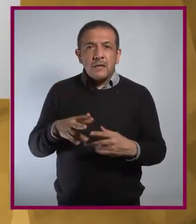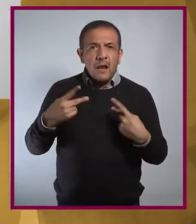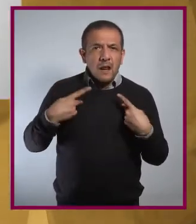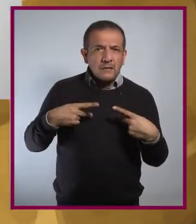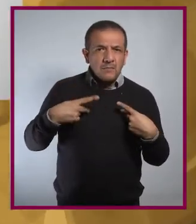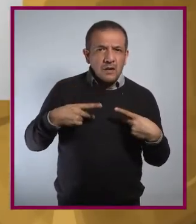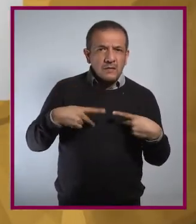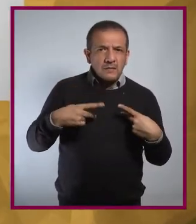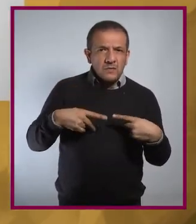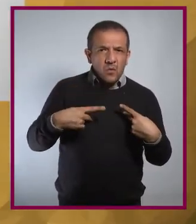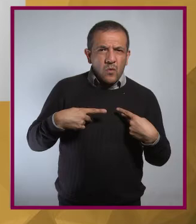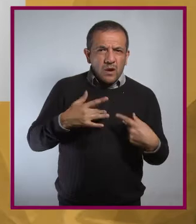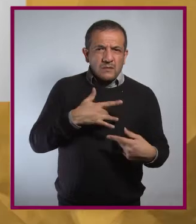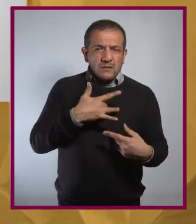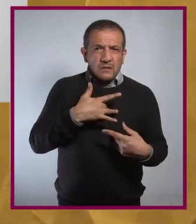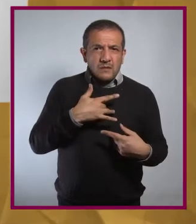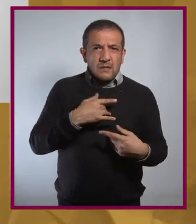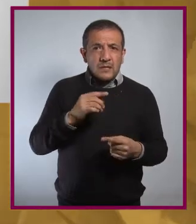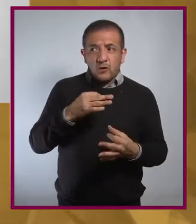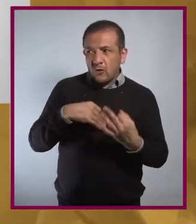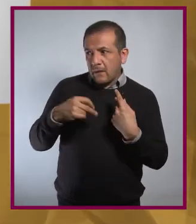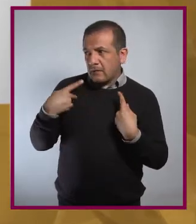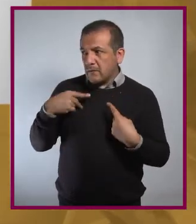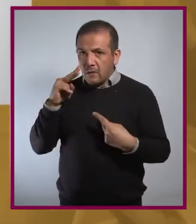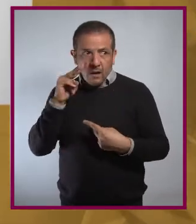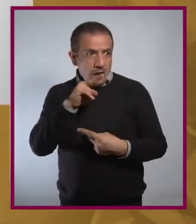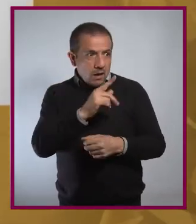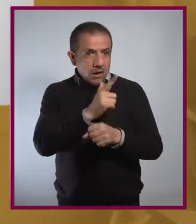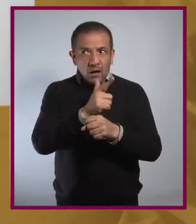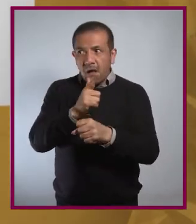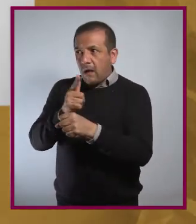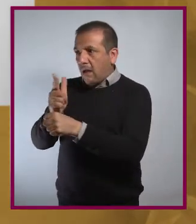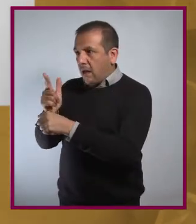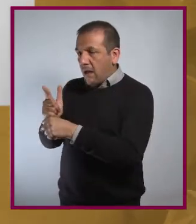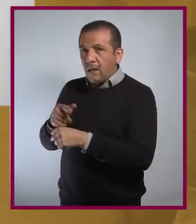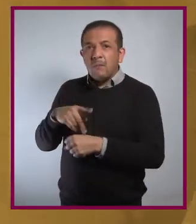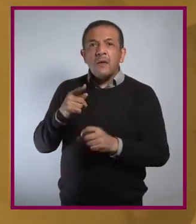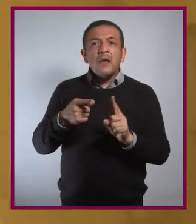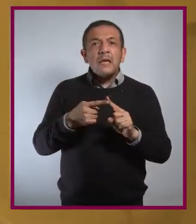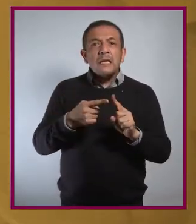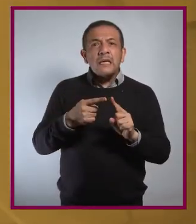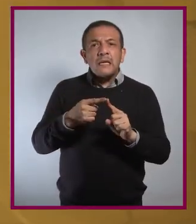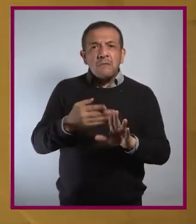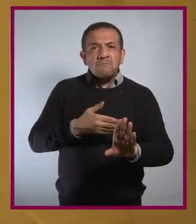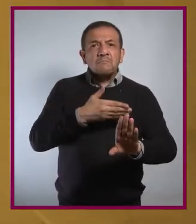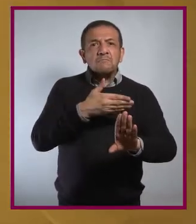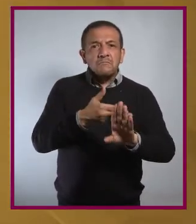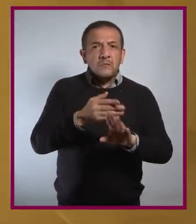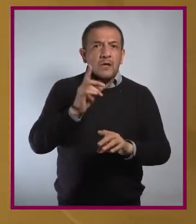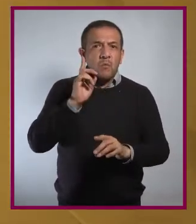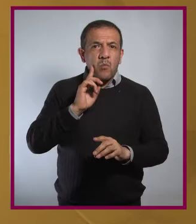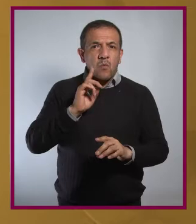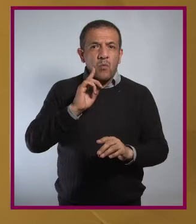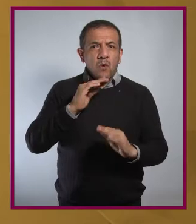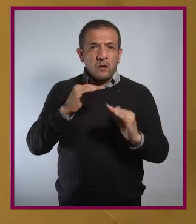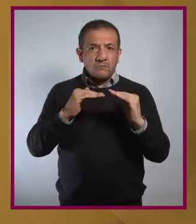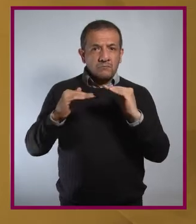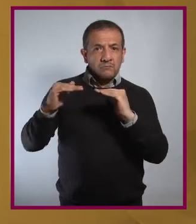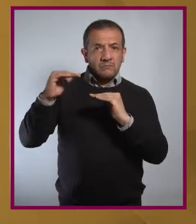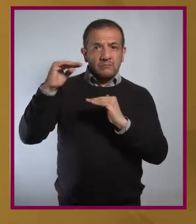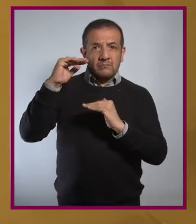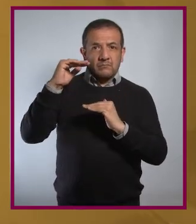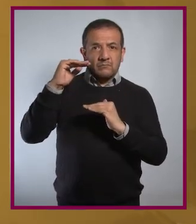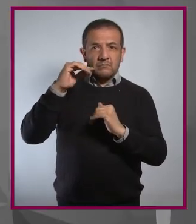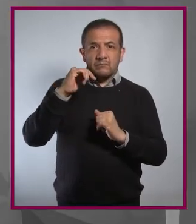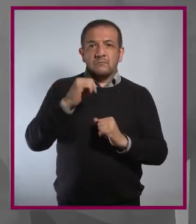que las personas veían en todas partes y afectaba principalmente a mujeres de la clase